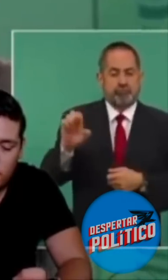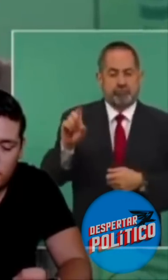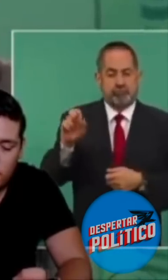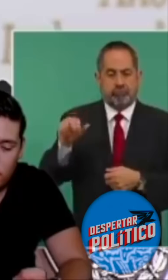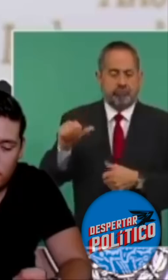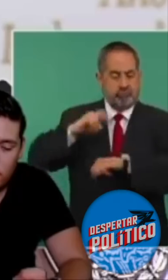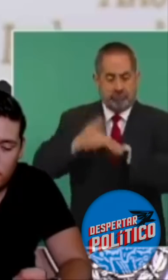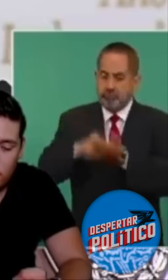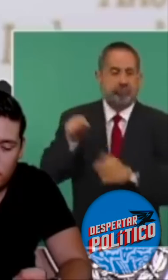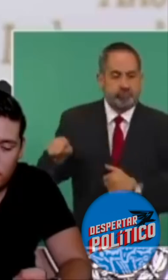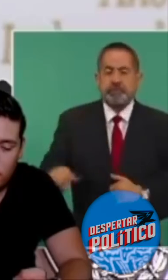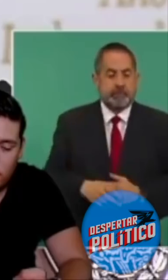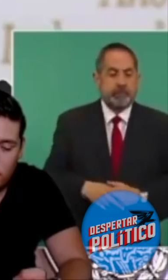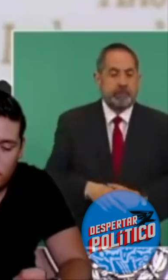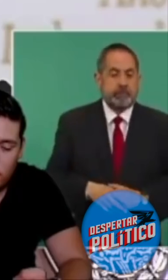Nacional.